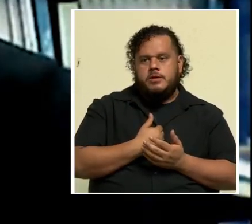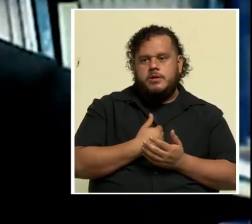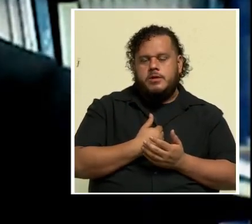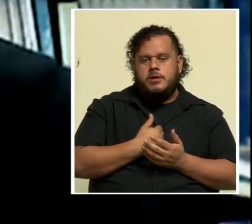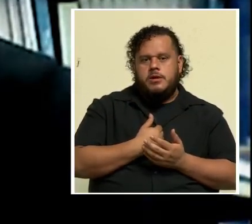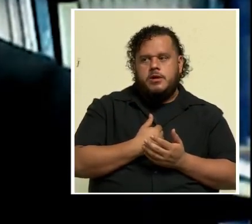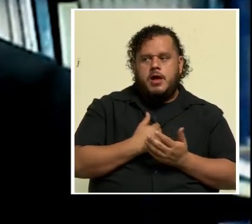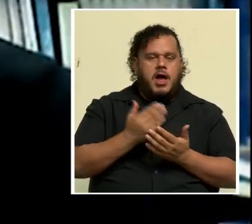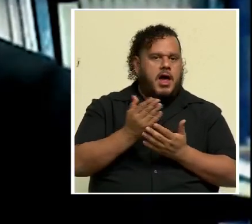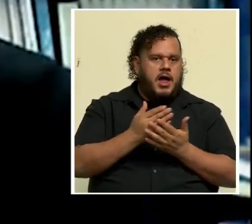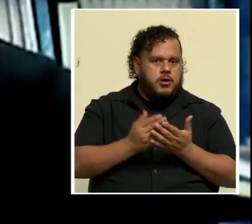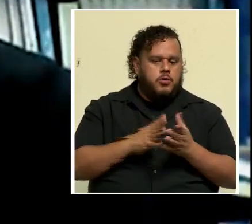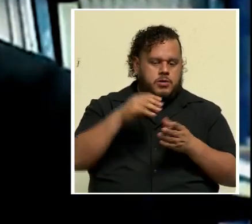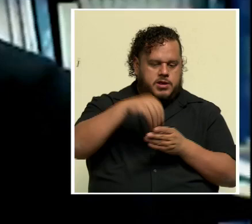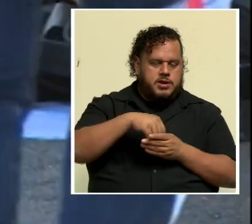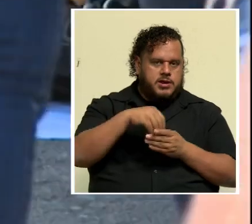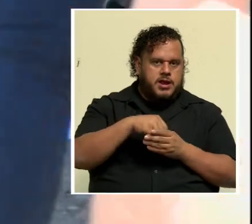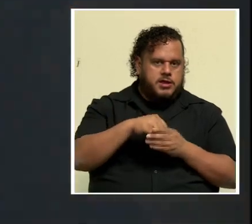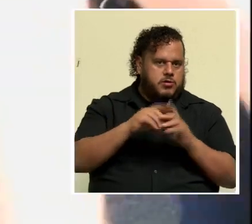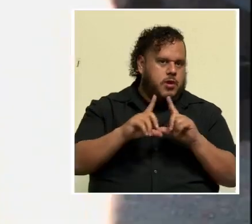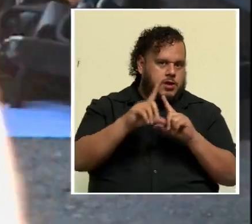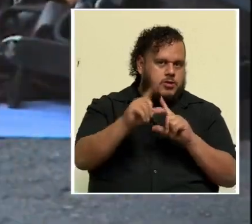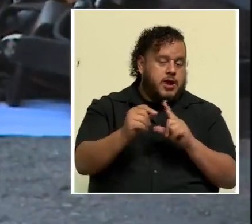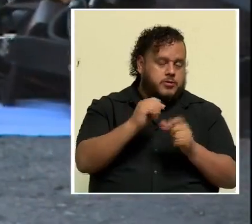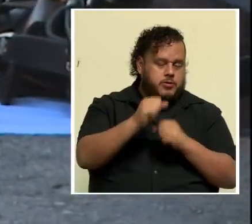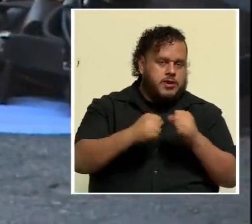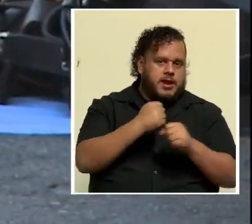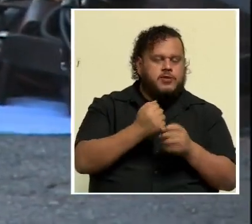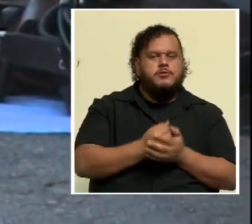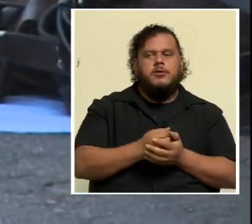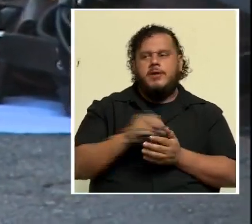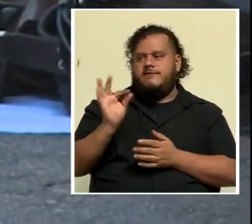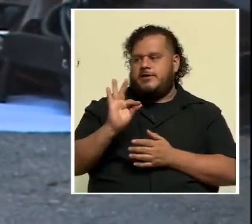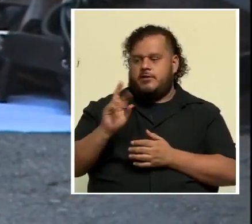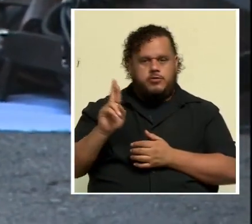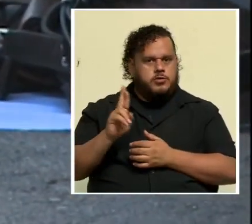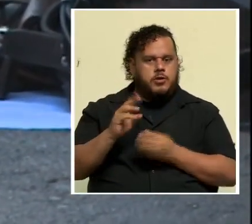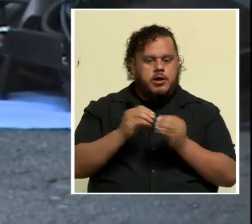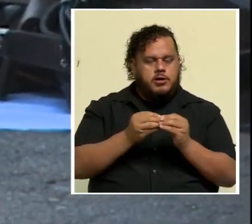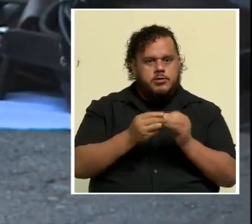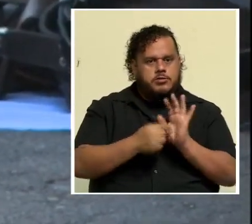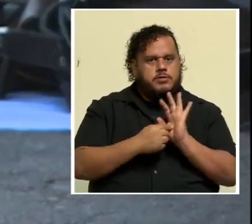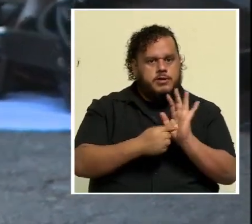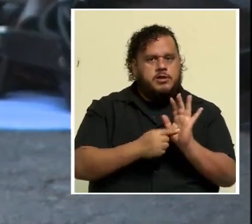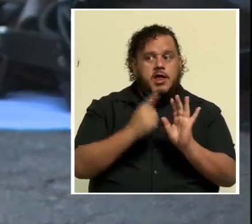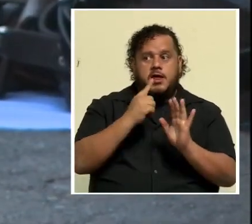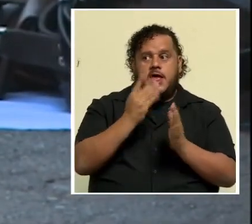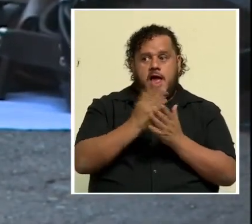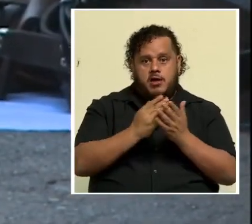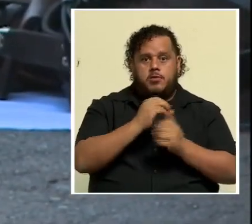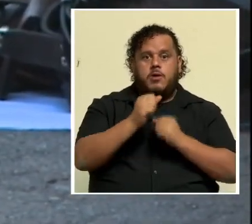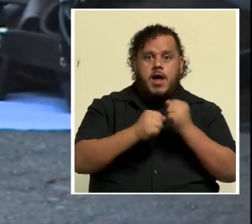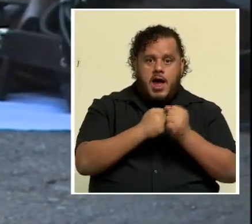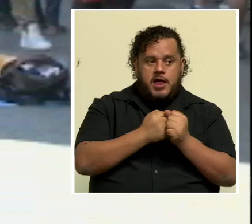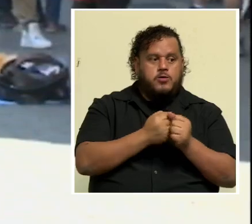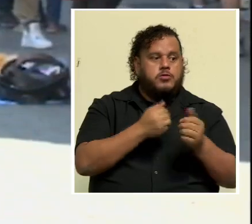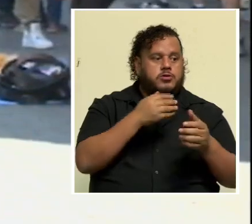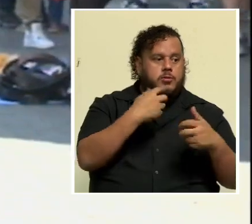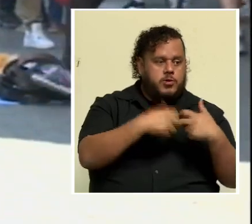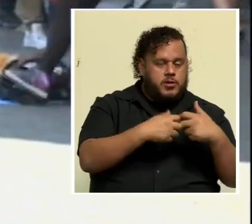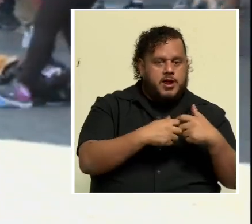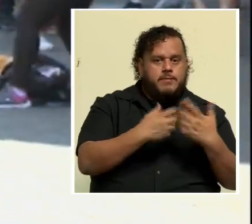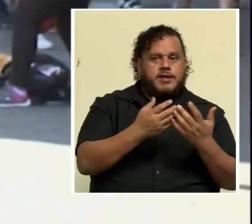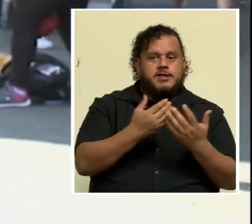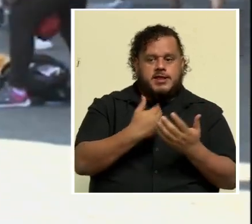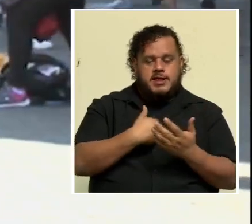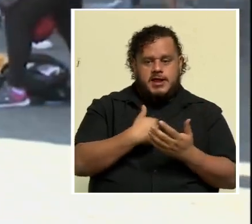cierto ingreso a lo largo del año. Para Fernando Rodríguez, aunque los números evidencian que hubo daños y perjuicios para los que tenían un